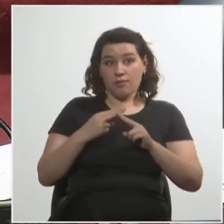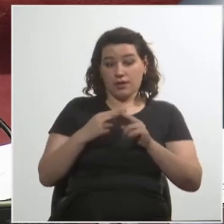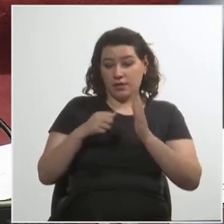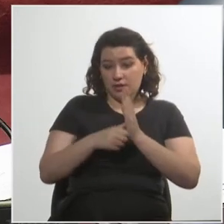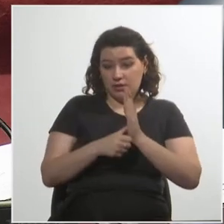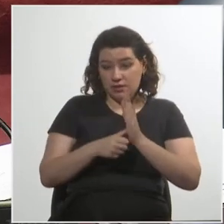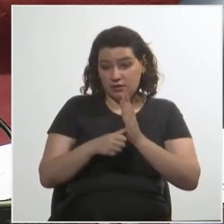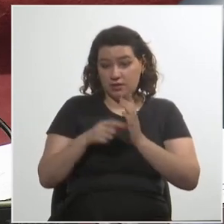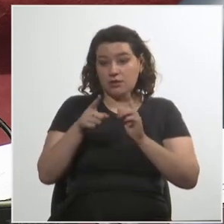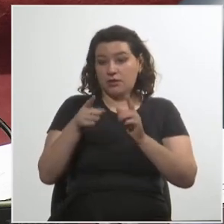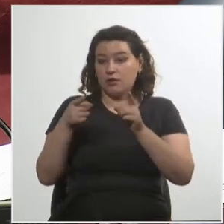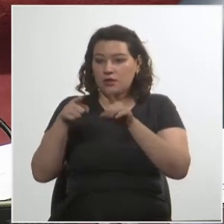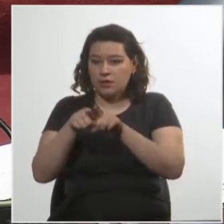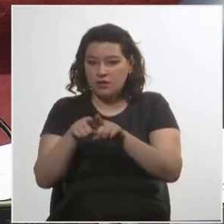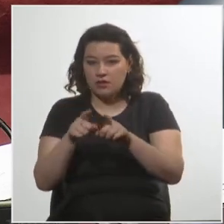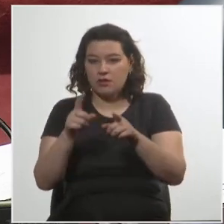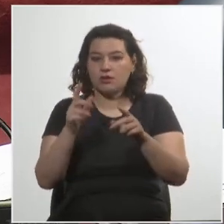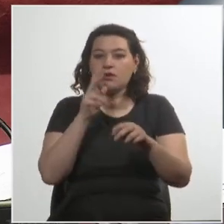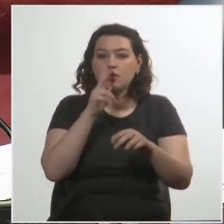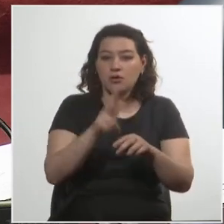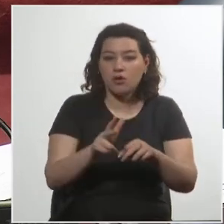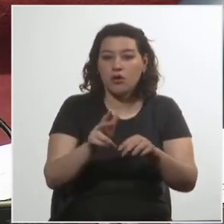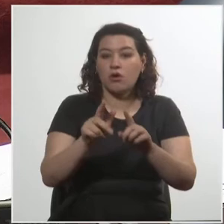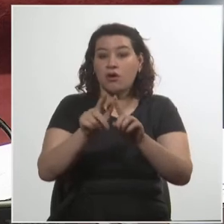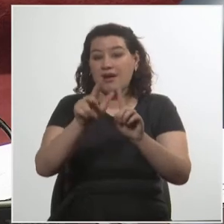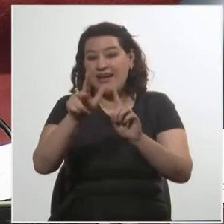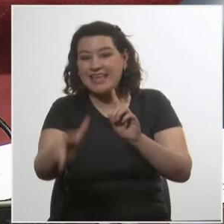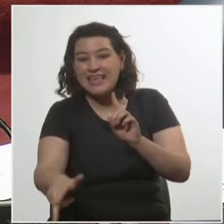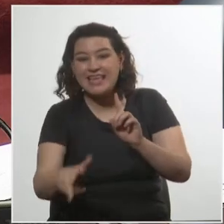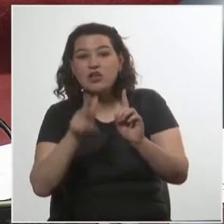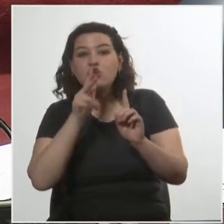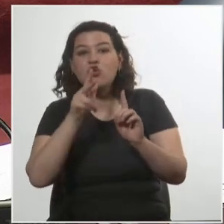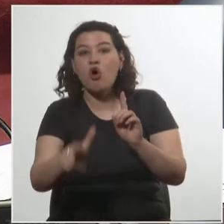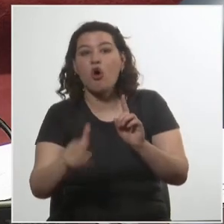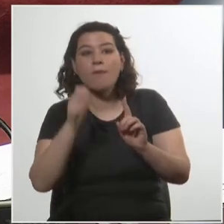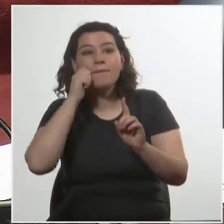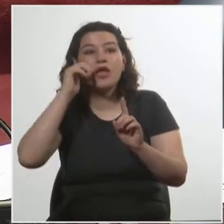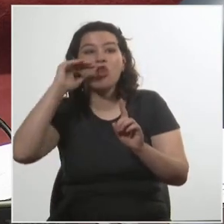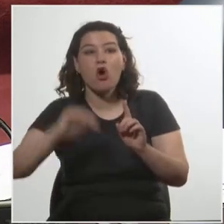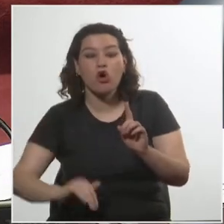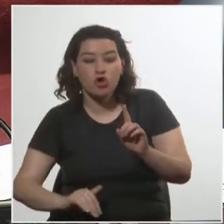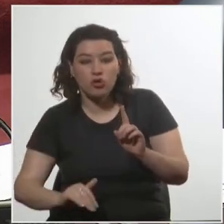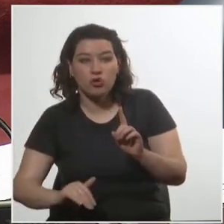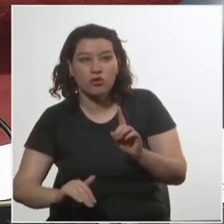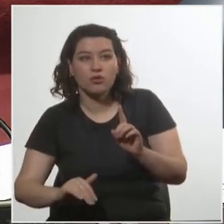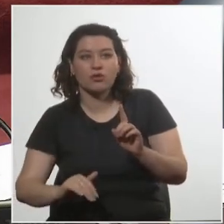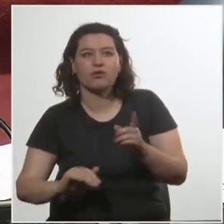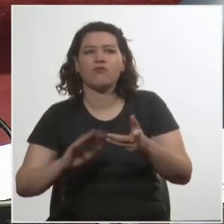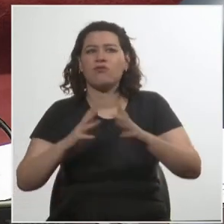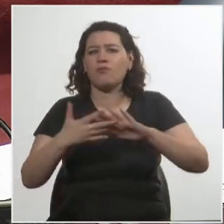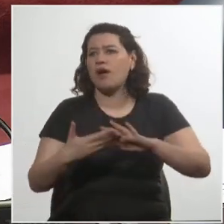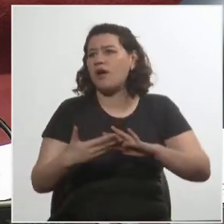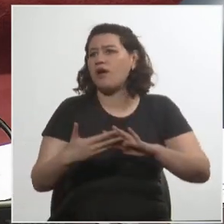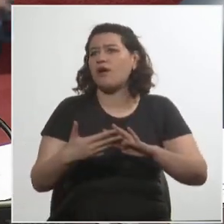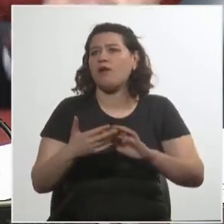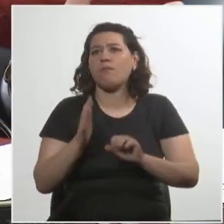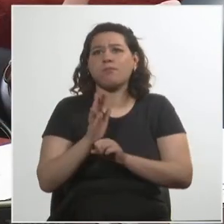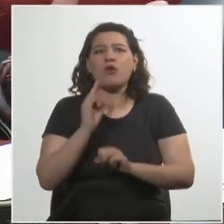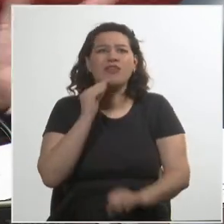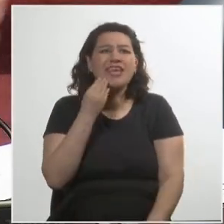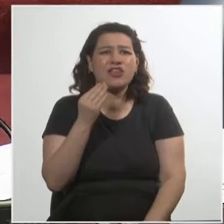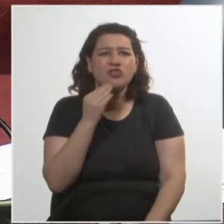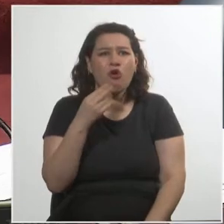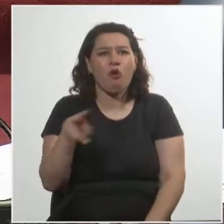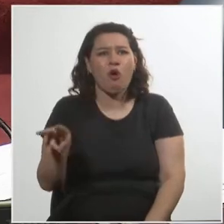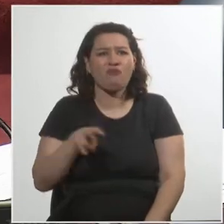a los cónyuges cocovinos e hijos menores de los beneficiarios de la aprensión de sobrevivencia decir estamos hablando de los nietos